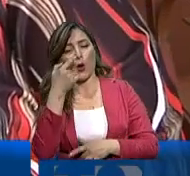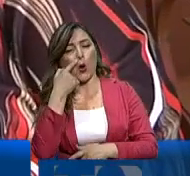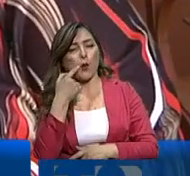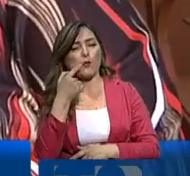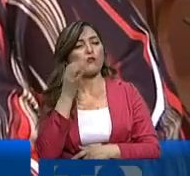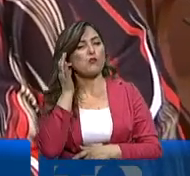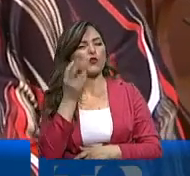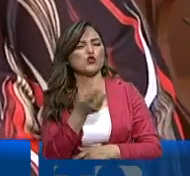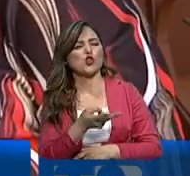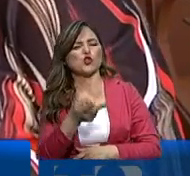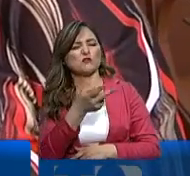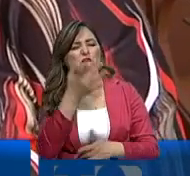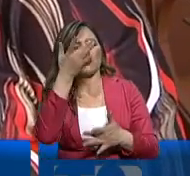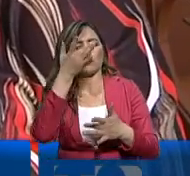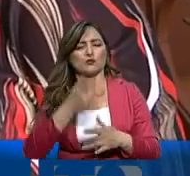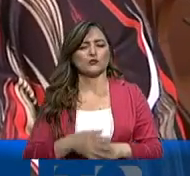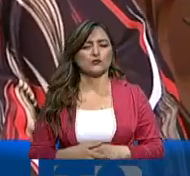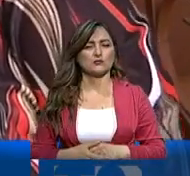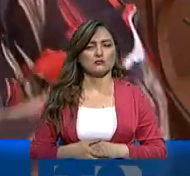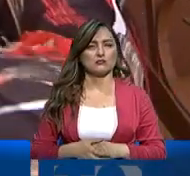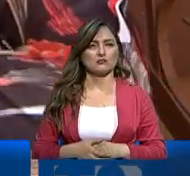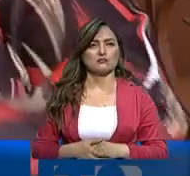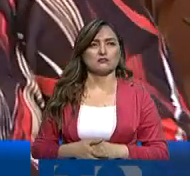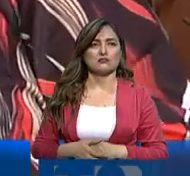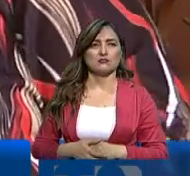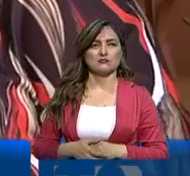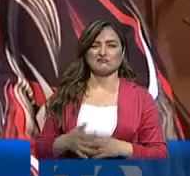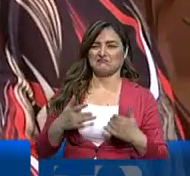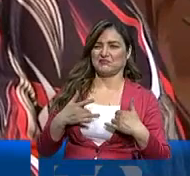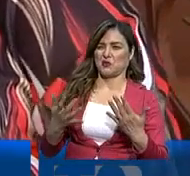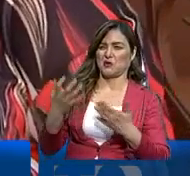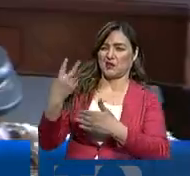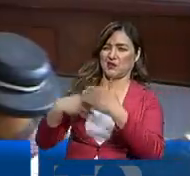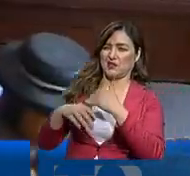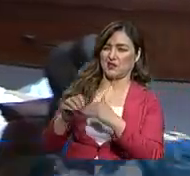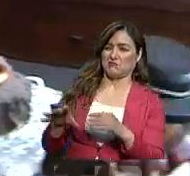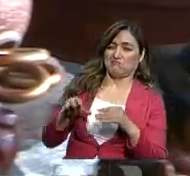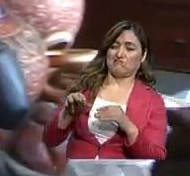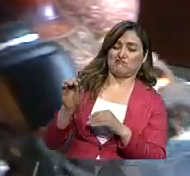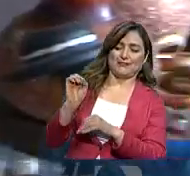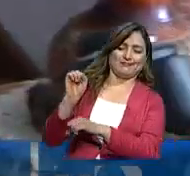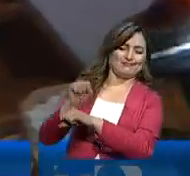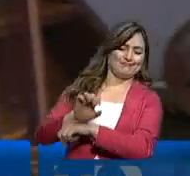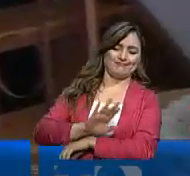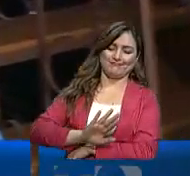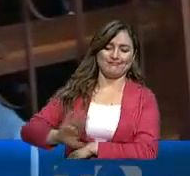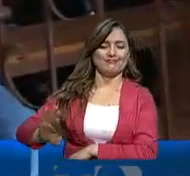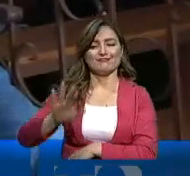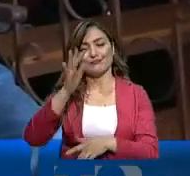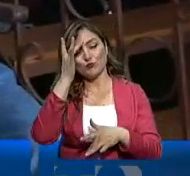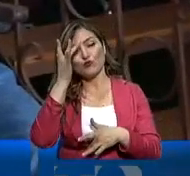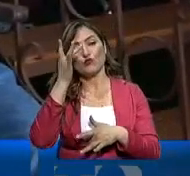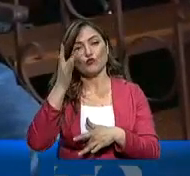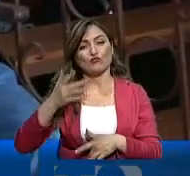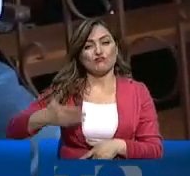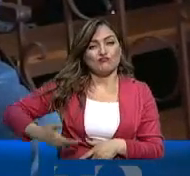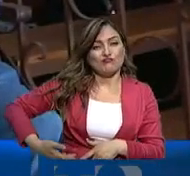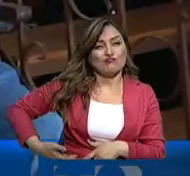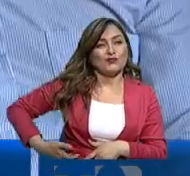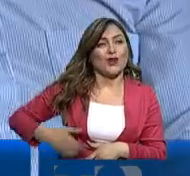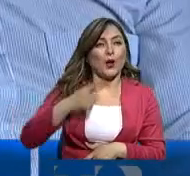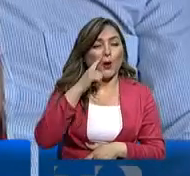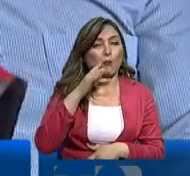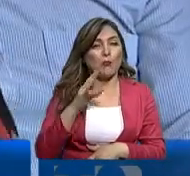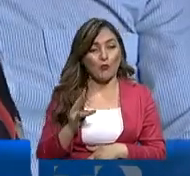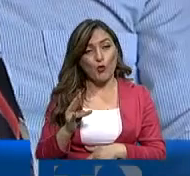esposo como yo yo en ese punto del camino ya no quise saber nada según joanne a su diabetes y el hígado graso de su